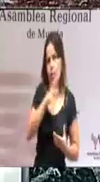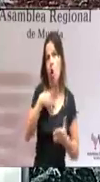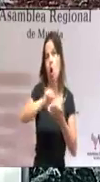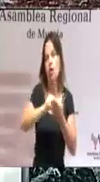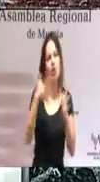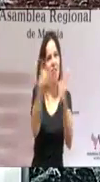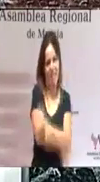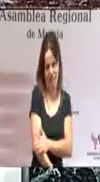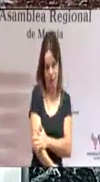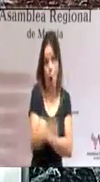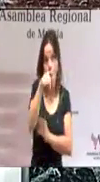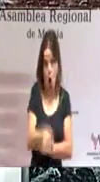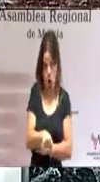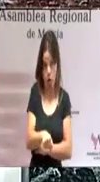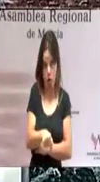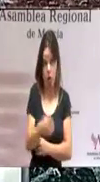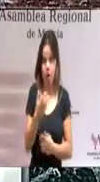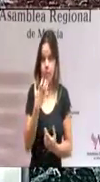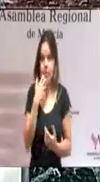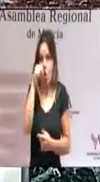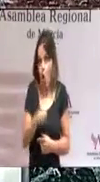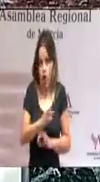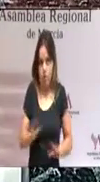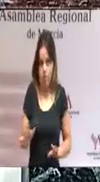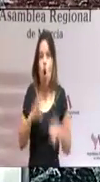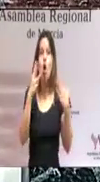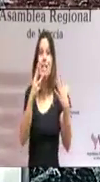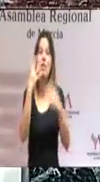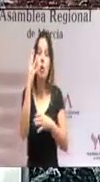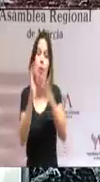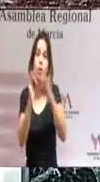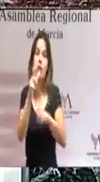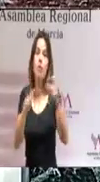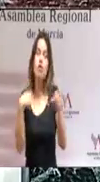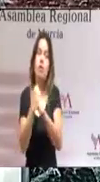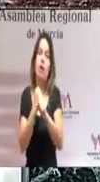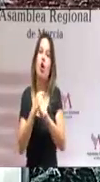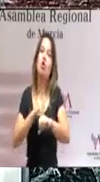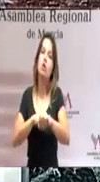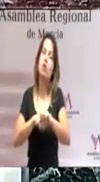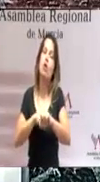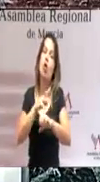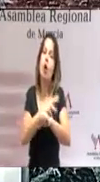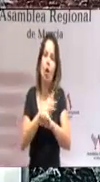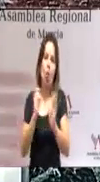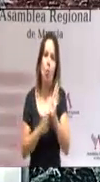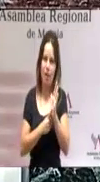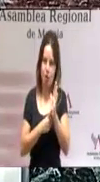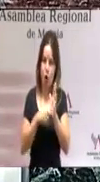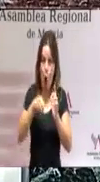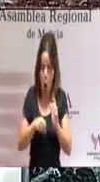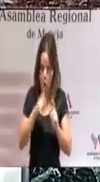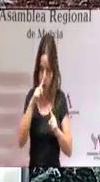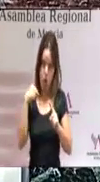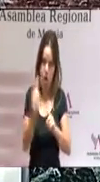contrato indefinido. Hoy, un día como hoy. 84% de ocupados a tiempo completo. Hoy, un año después.